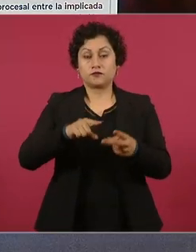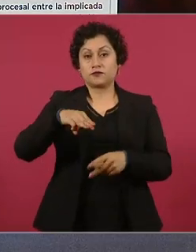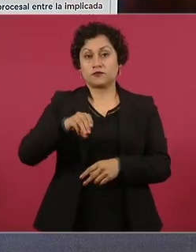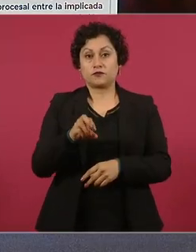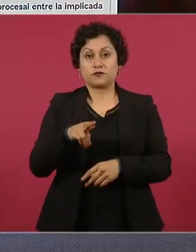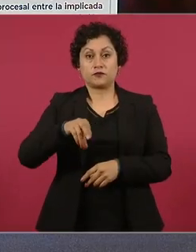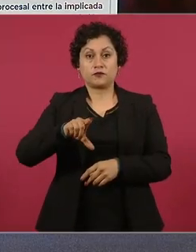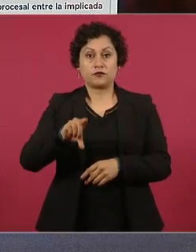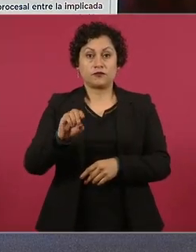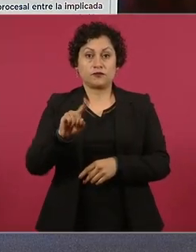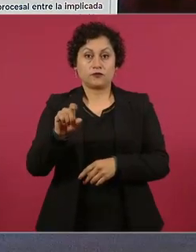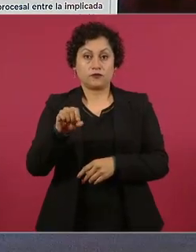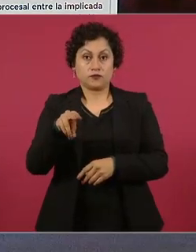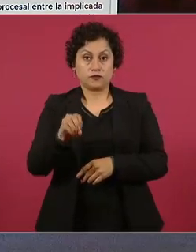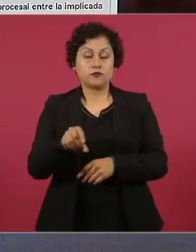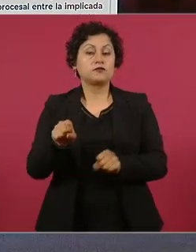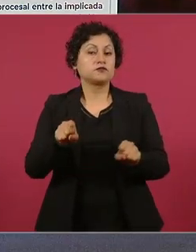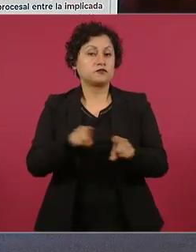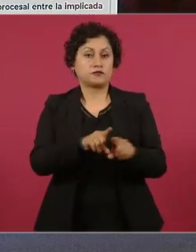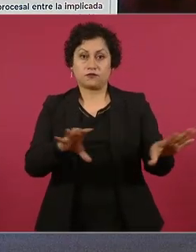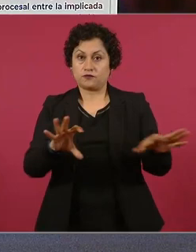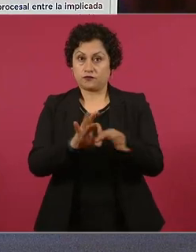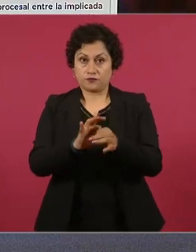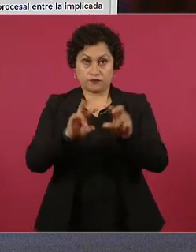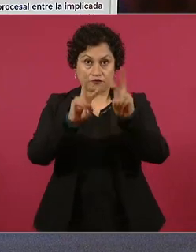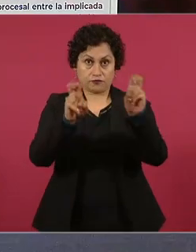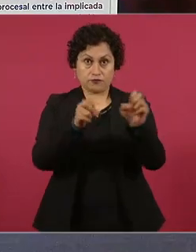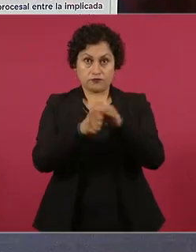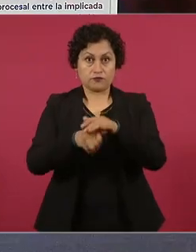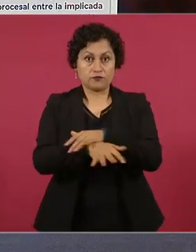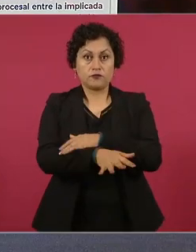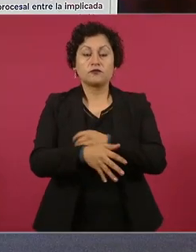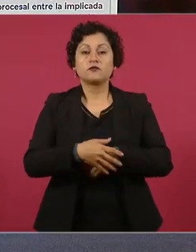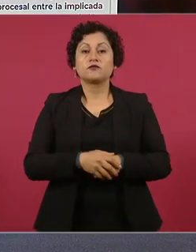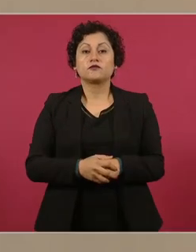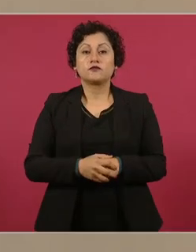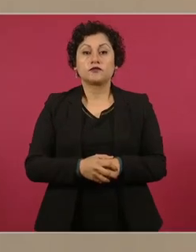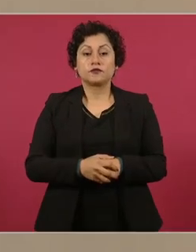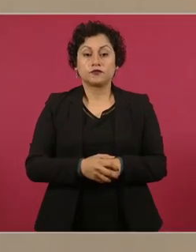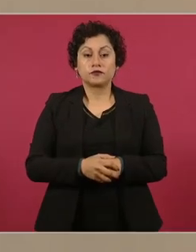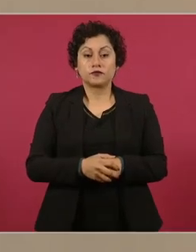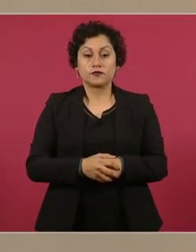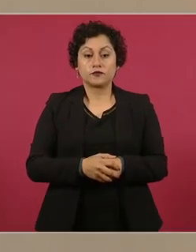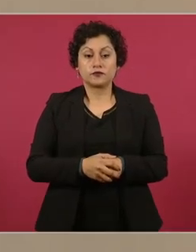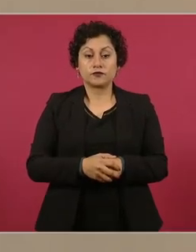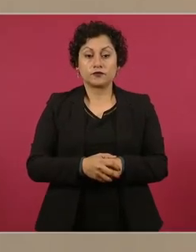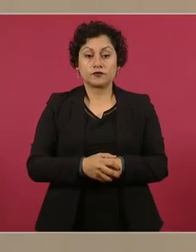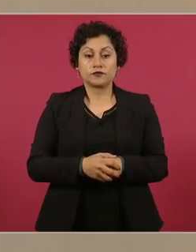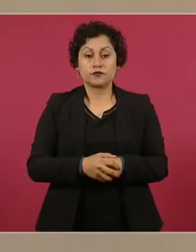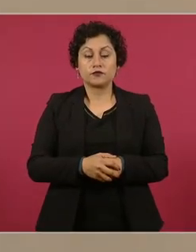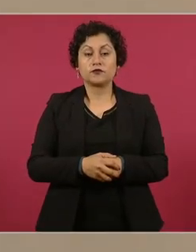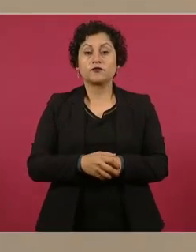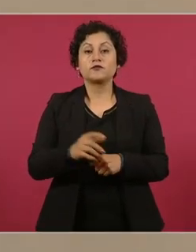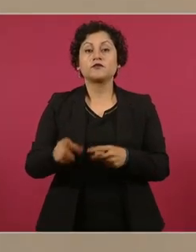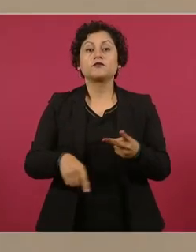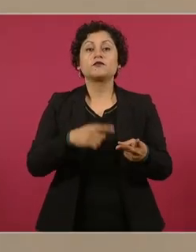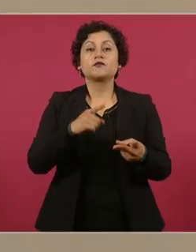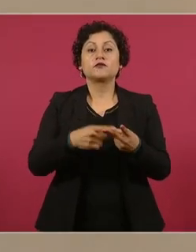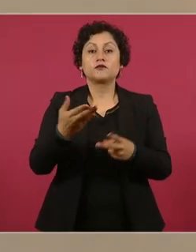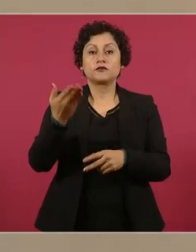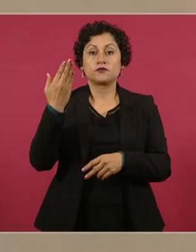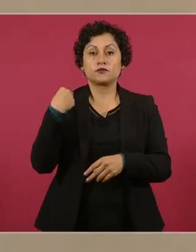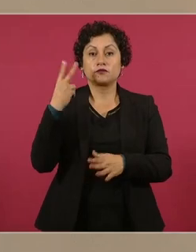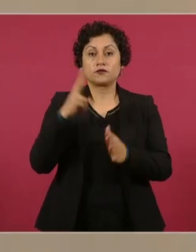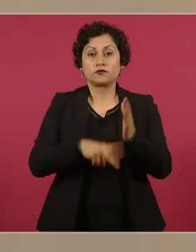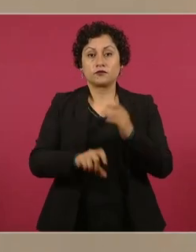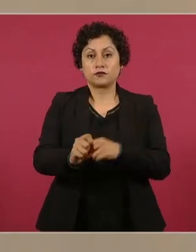también vinculado al caso Ayotzinapa, ella en el 29 de septiembre del 22